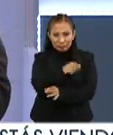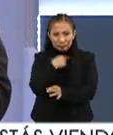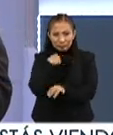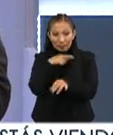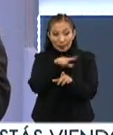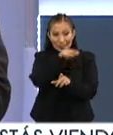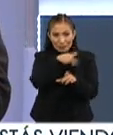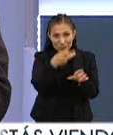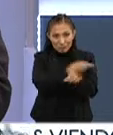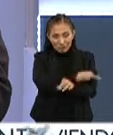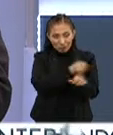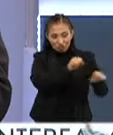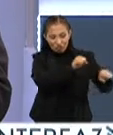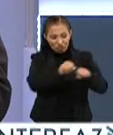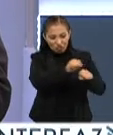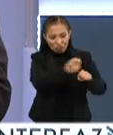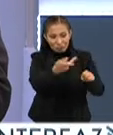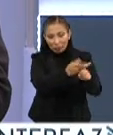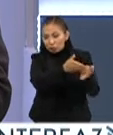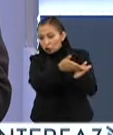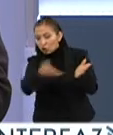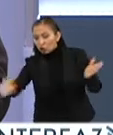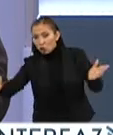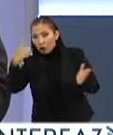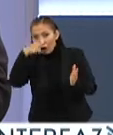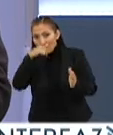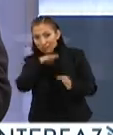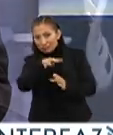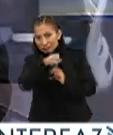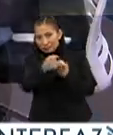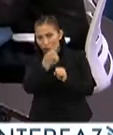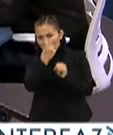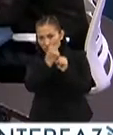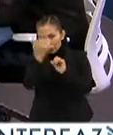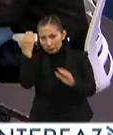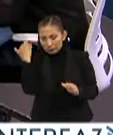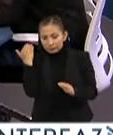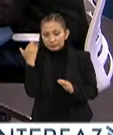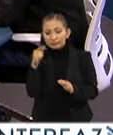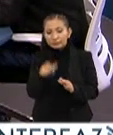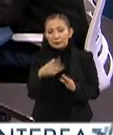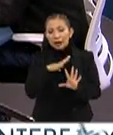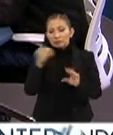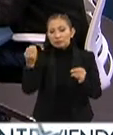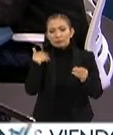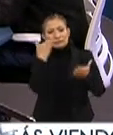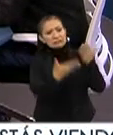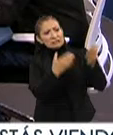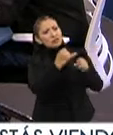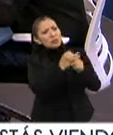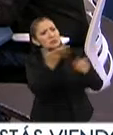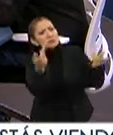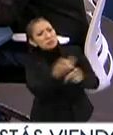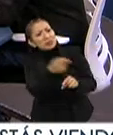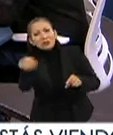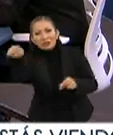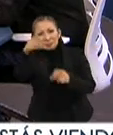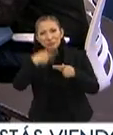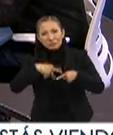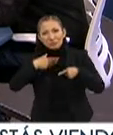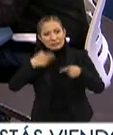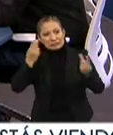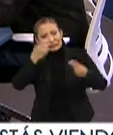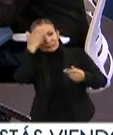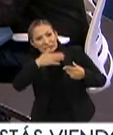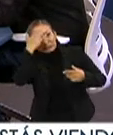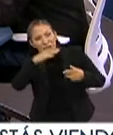horas posteriores al terremoto del 19 de septiembre del año pasado, pues había una gran demanda de información por parte de la